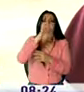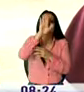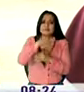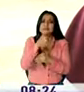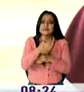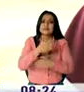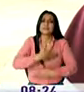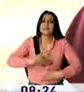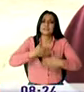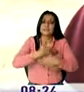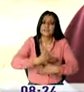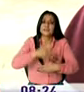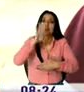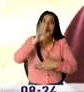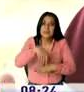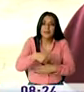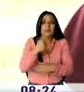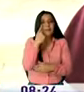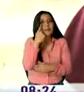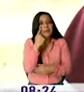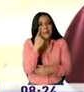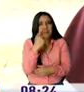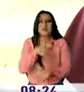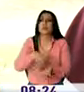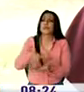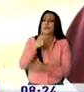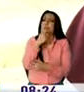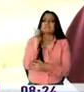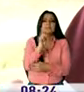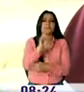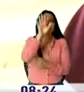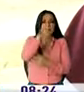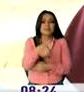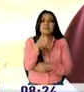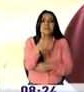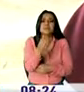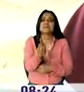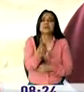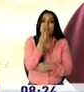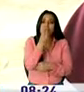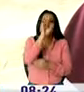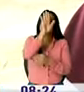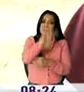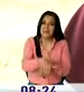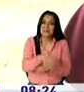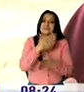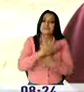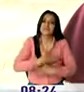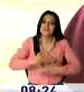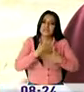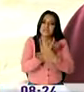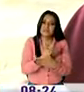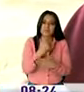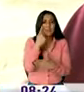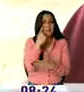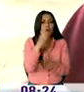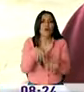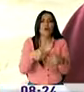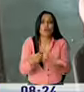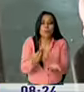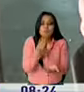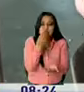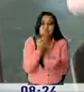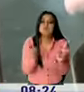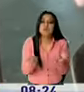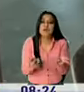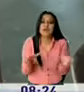asesórense y salgan de las dudas. No se queden con las dudas. Venga para que usted vean cómo es el sedicangre. Solo me